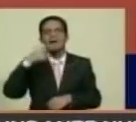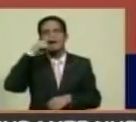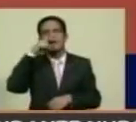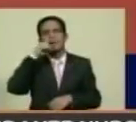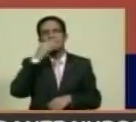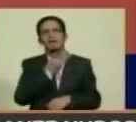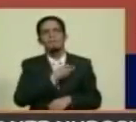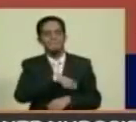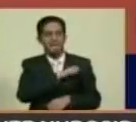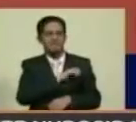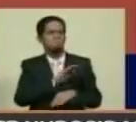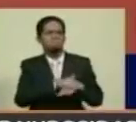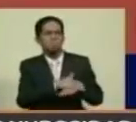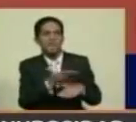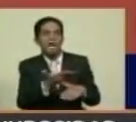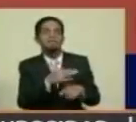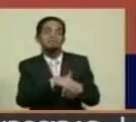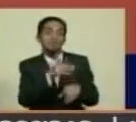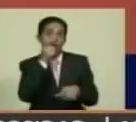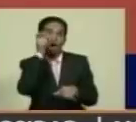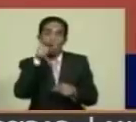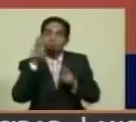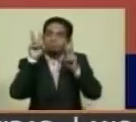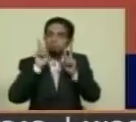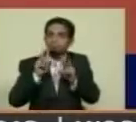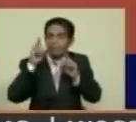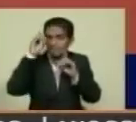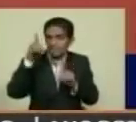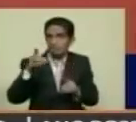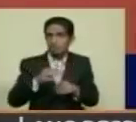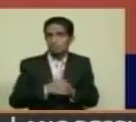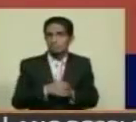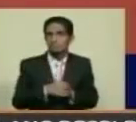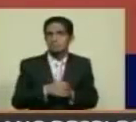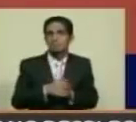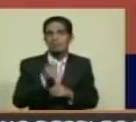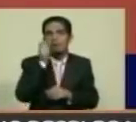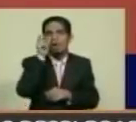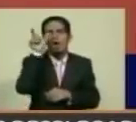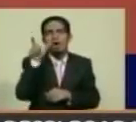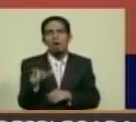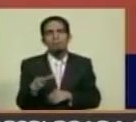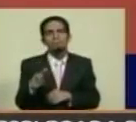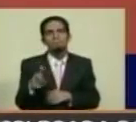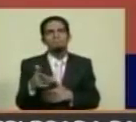porque es un hombre digno, porque es un hombre que además, ojalá,